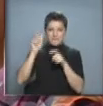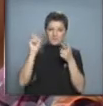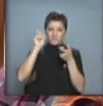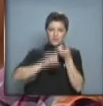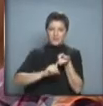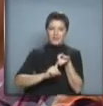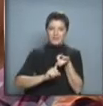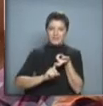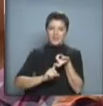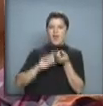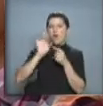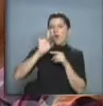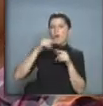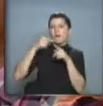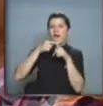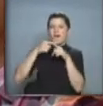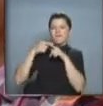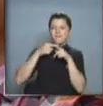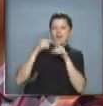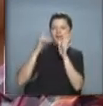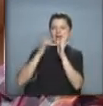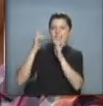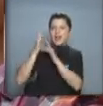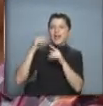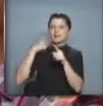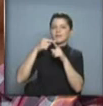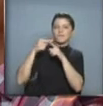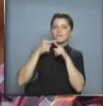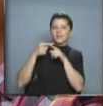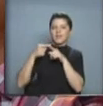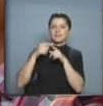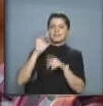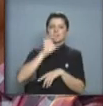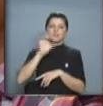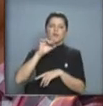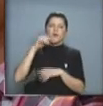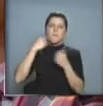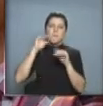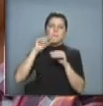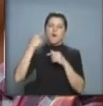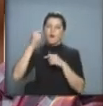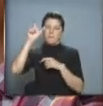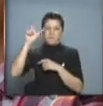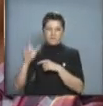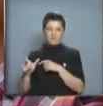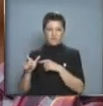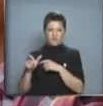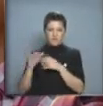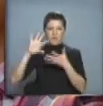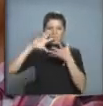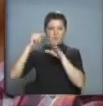no es tanto el peso por la ceremonia, o sea, tiene peso también, pero creo que es más el acto de que la otra persona como que se